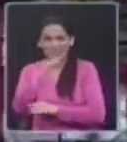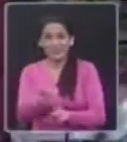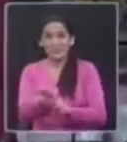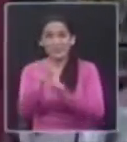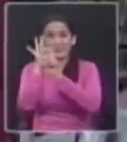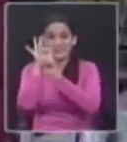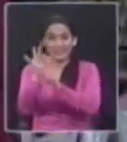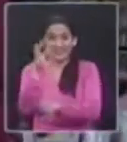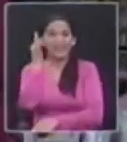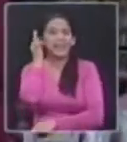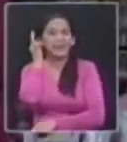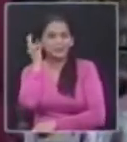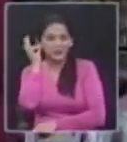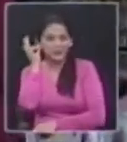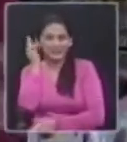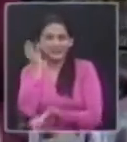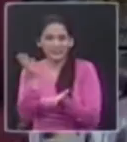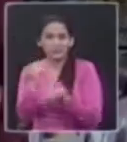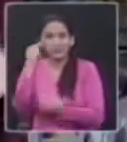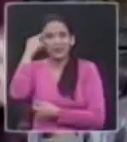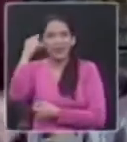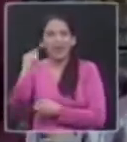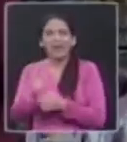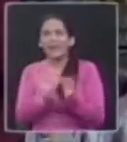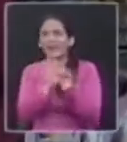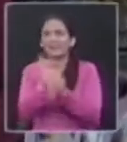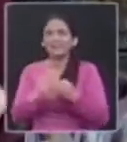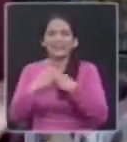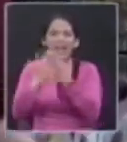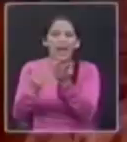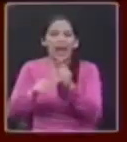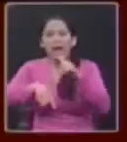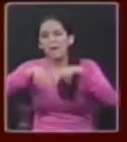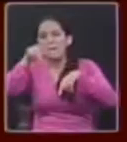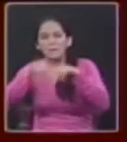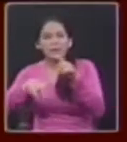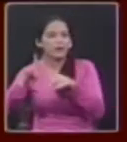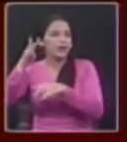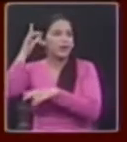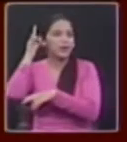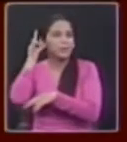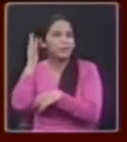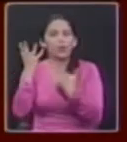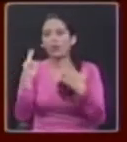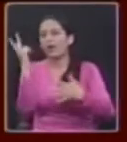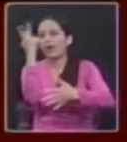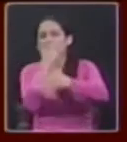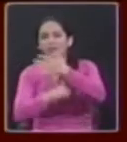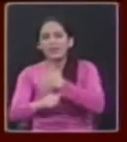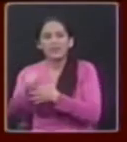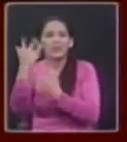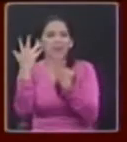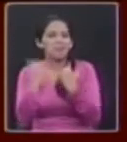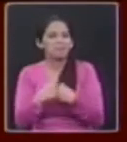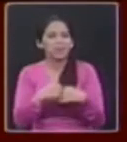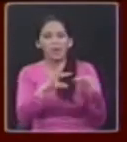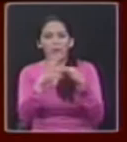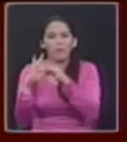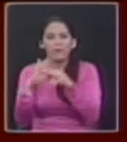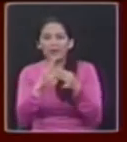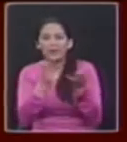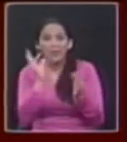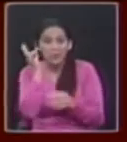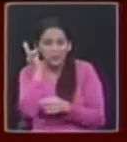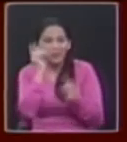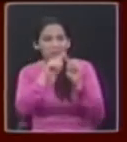quiere equivocarse en el detalle para homenajear a su amiga, a la esposa, a su hija, a sus compañeras de trabajo, para